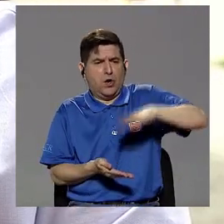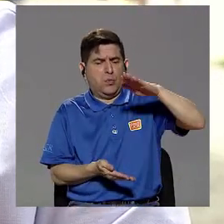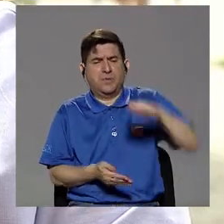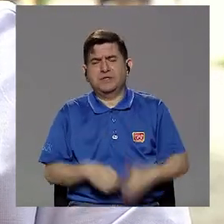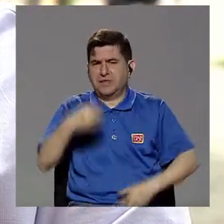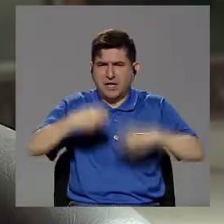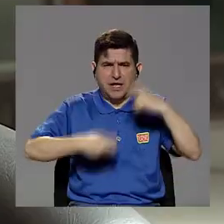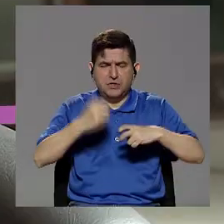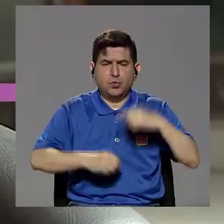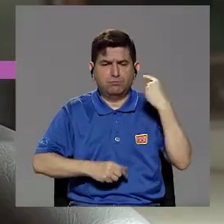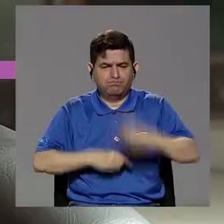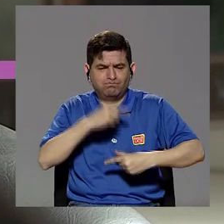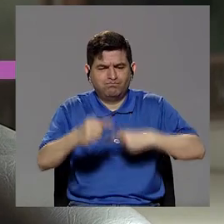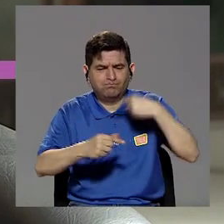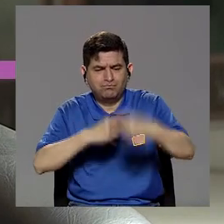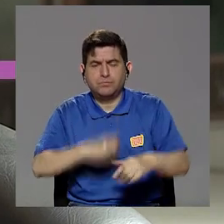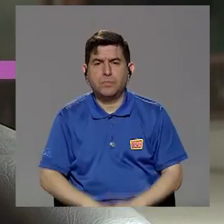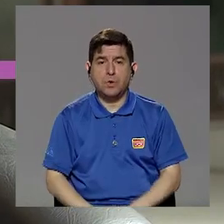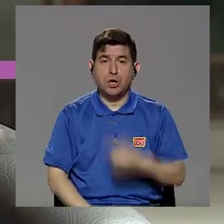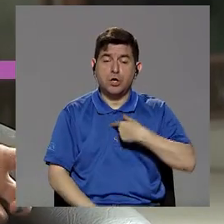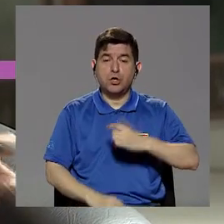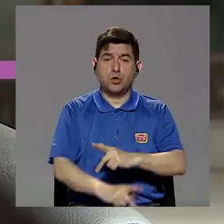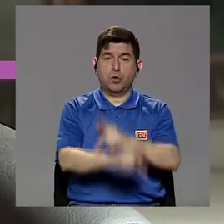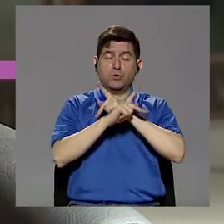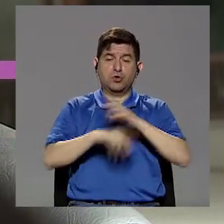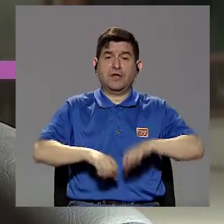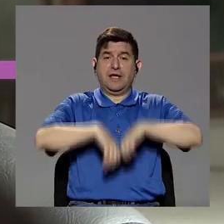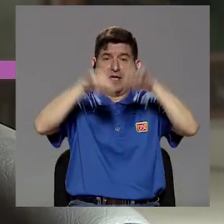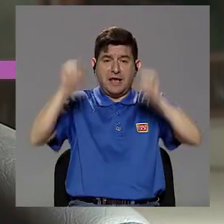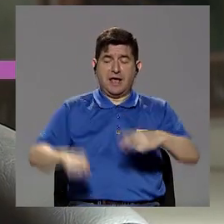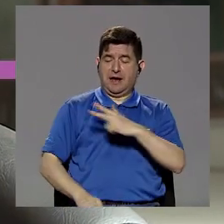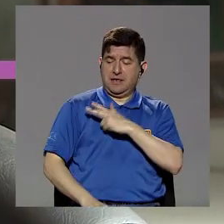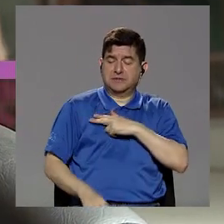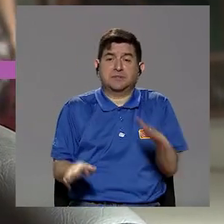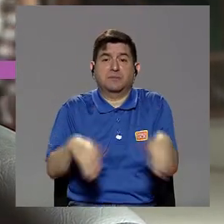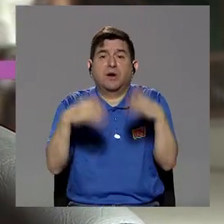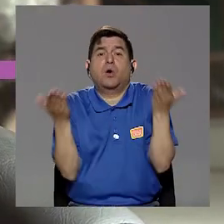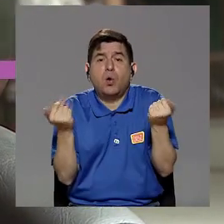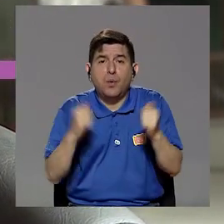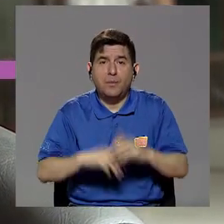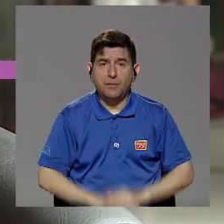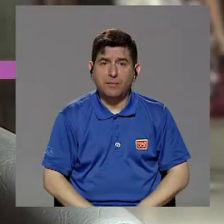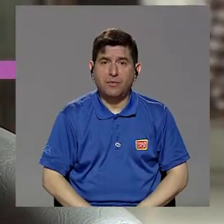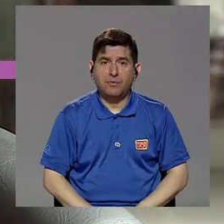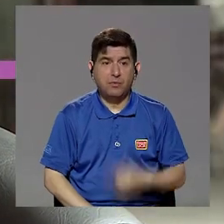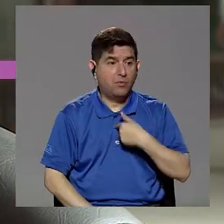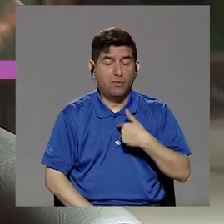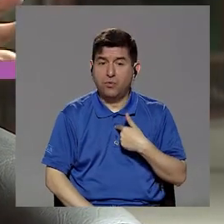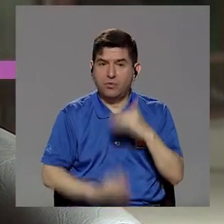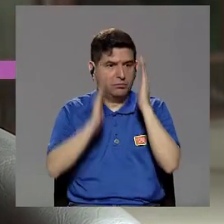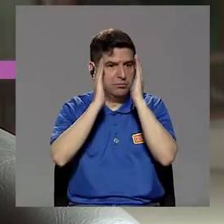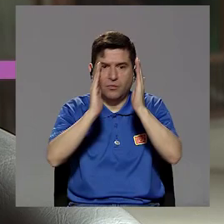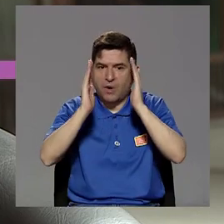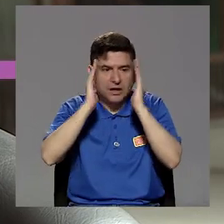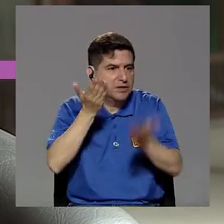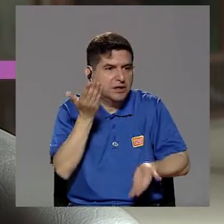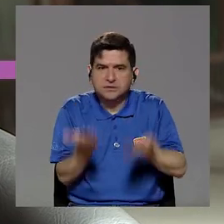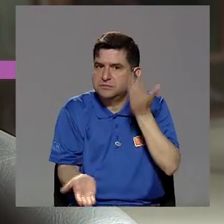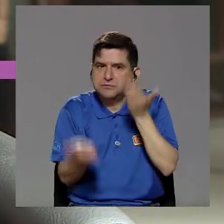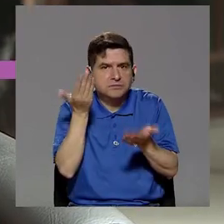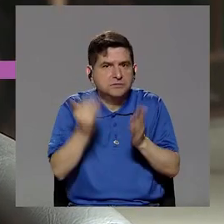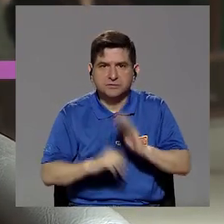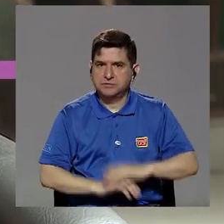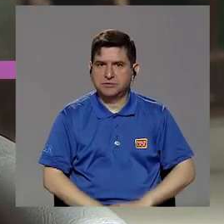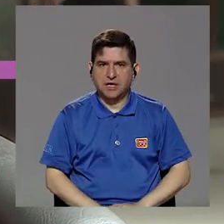poco. Uh-huh. Doctor, ¿cómo protejo mi sistema urinario? O sea, ¿cómo uno, porque digamos, como que uno no está tan